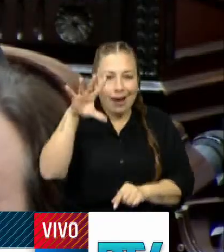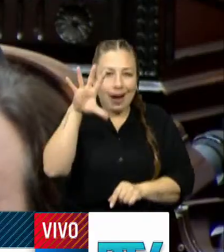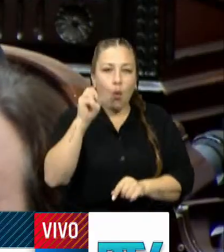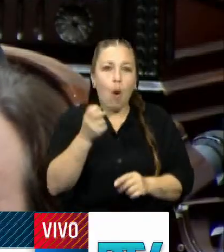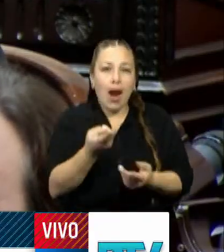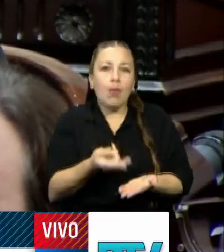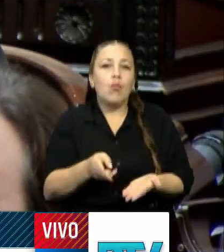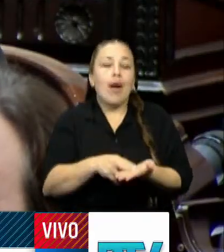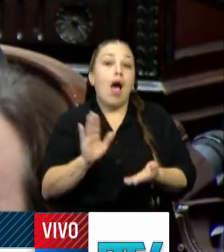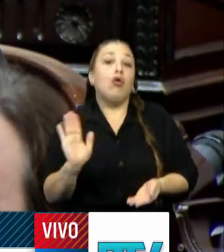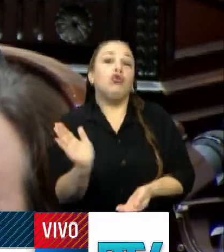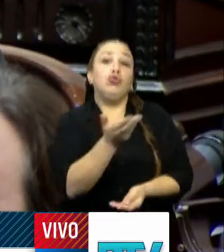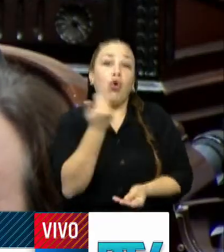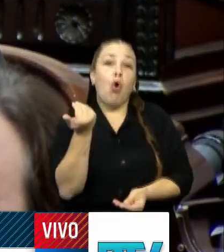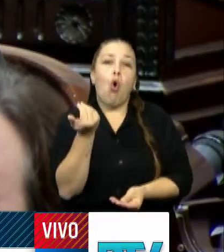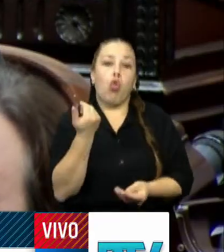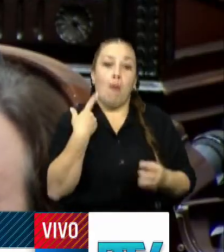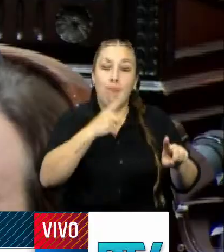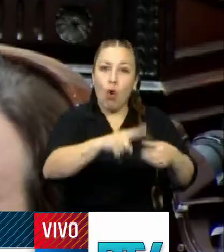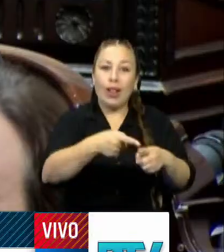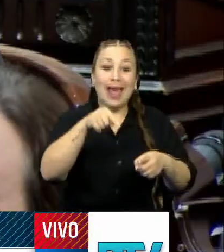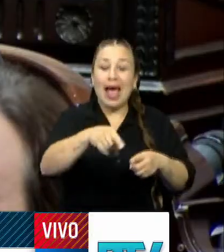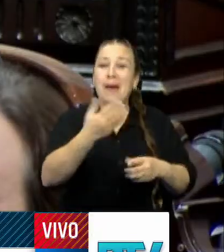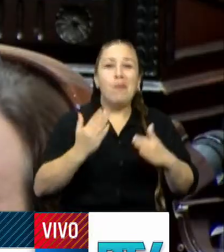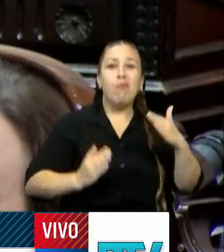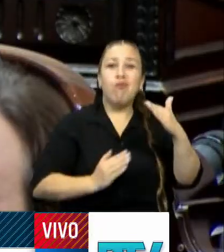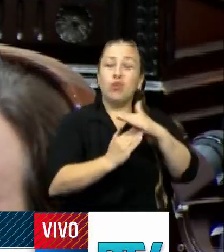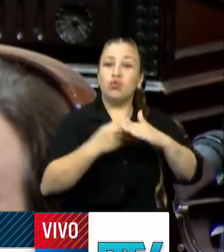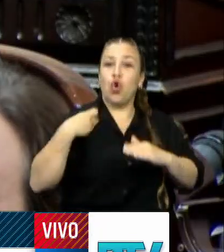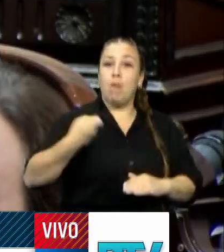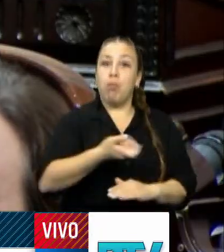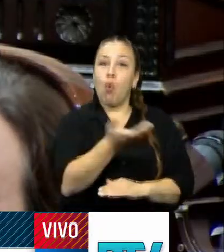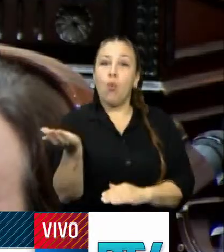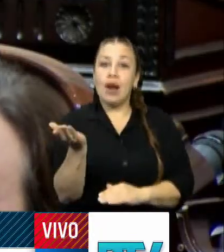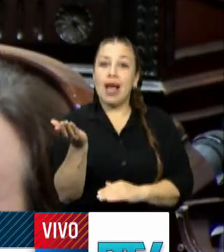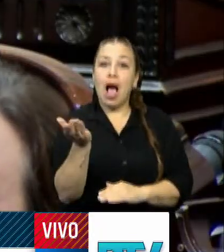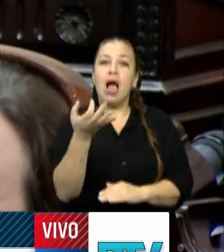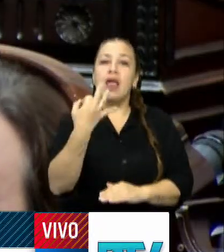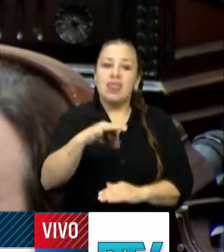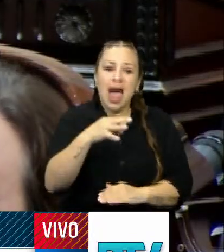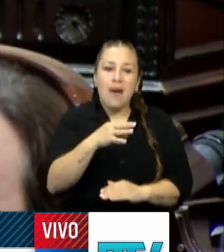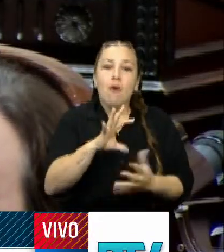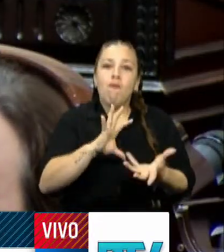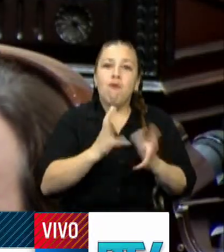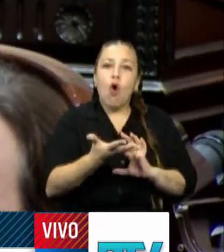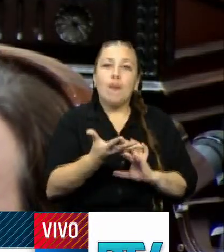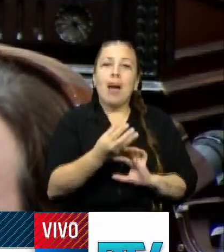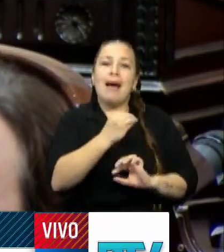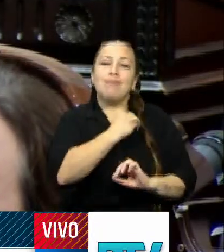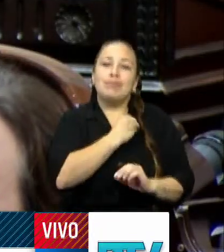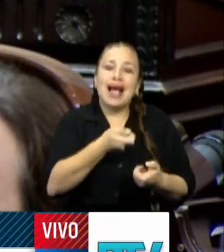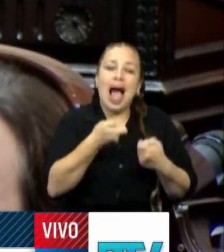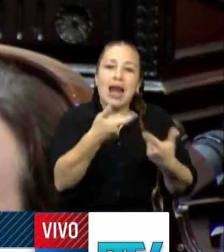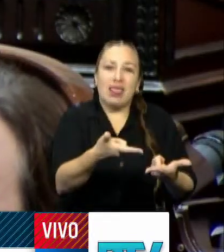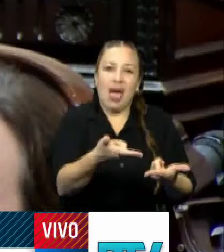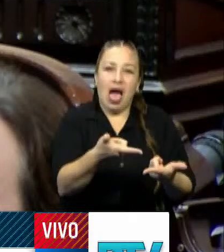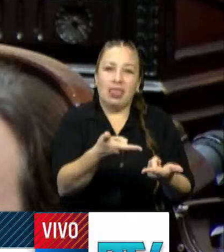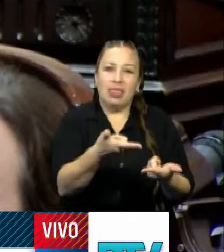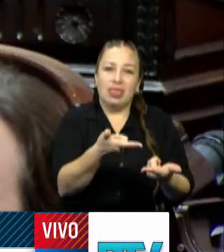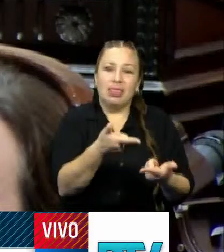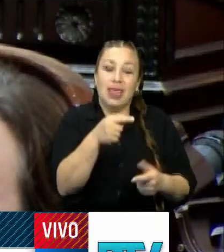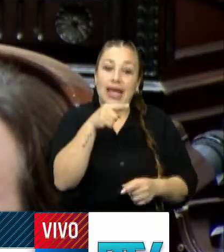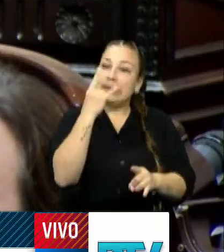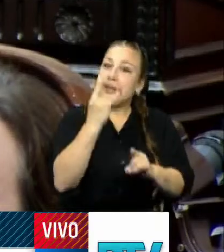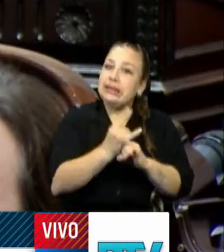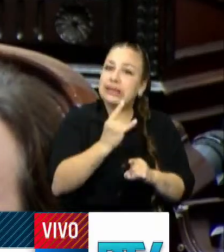a todos los actores políticos que la función pública es una forma de caridad, siempre que la